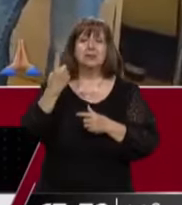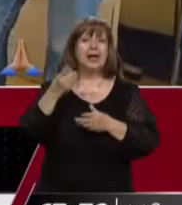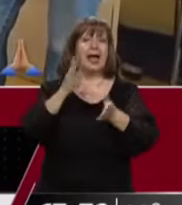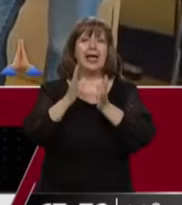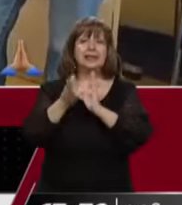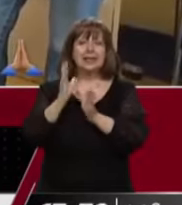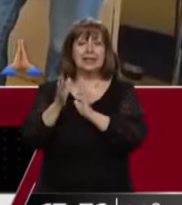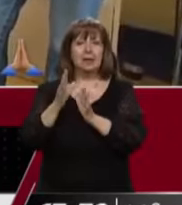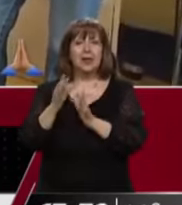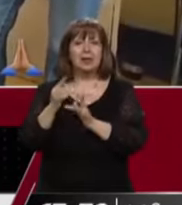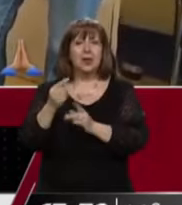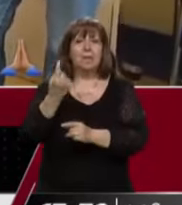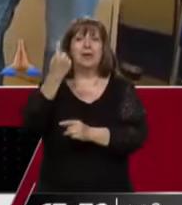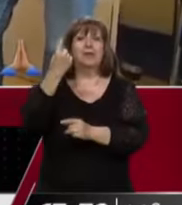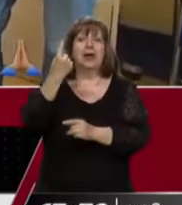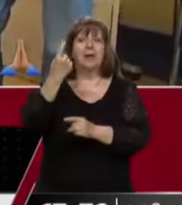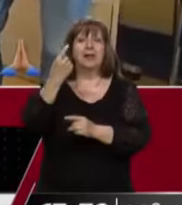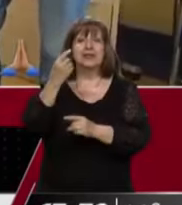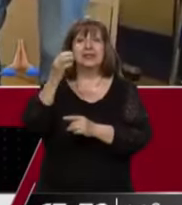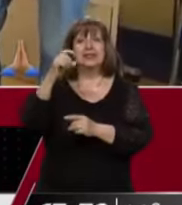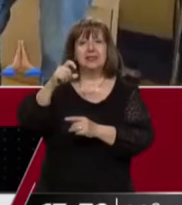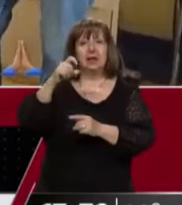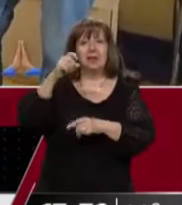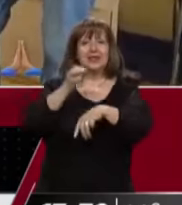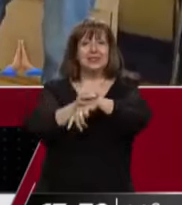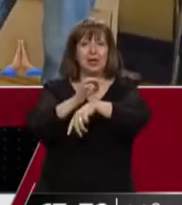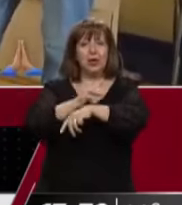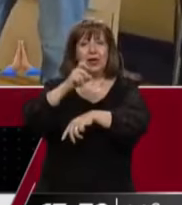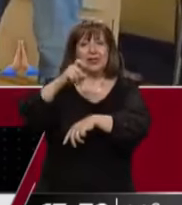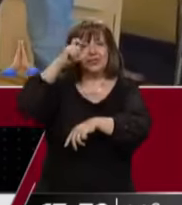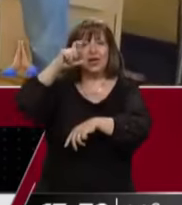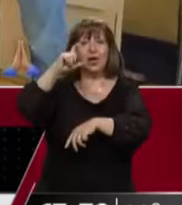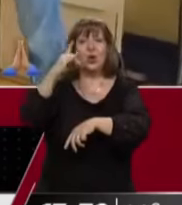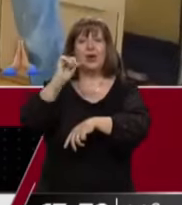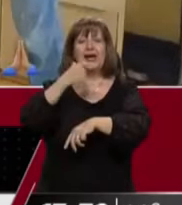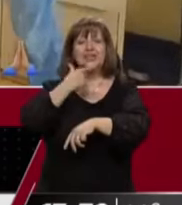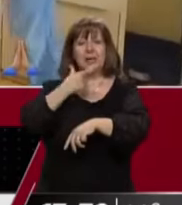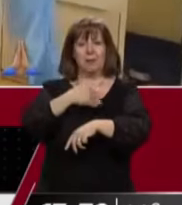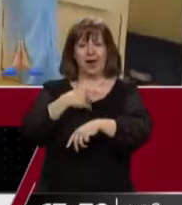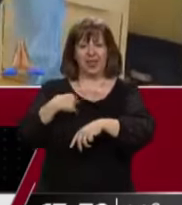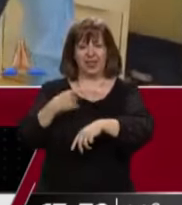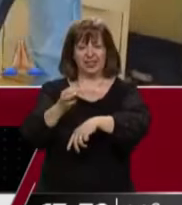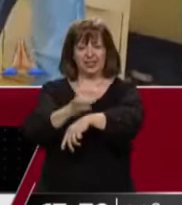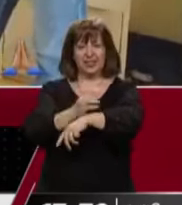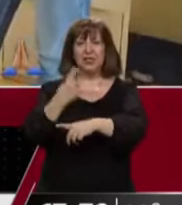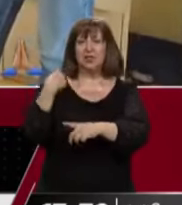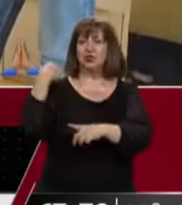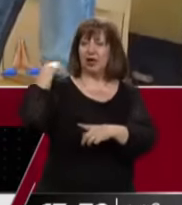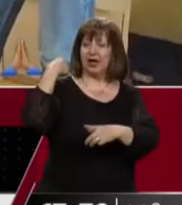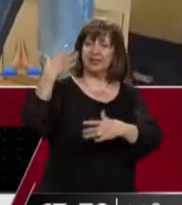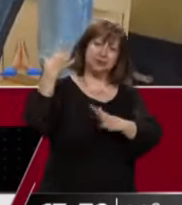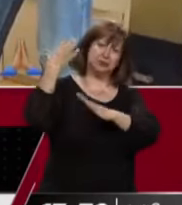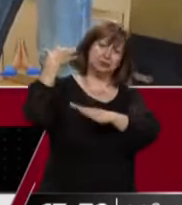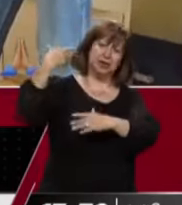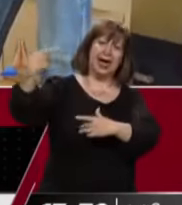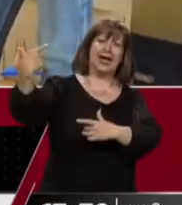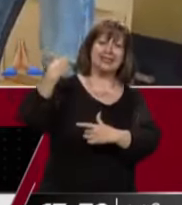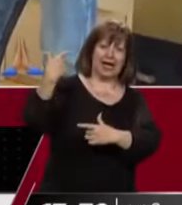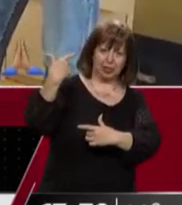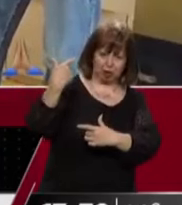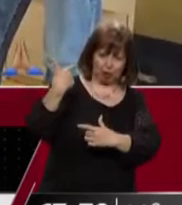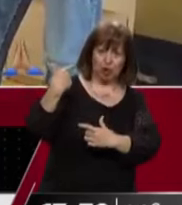tratamiento experimental, ¿no? Sí, de células madres. Yo tenía... sufrí un asalto hace varios años